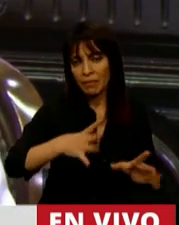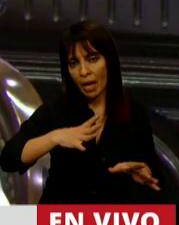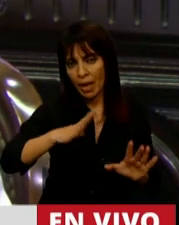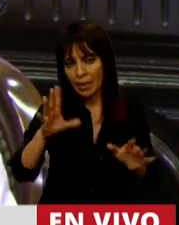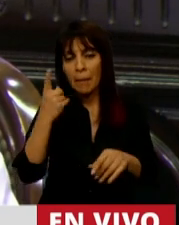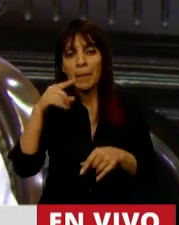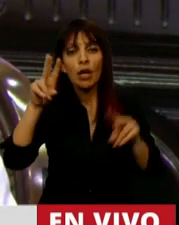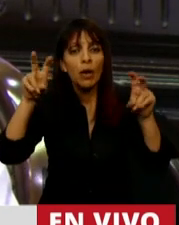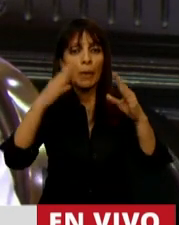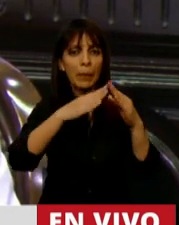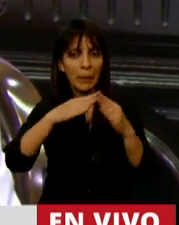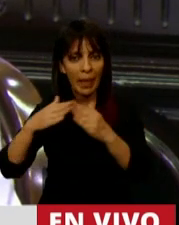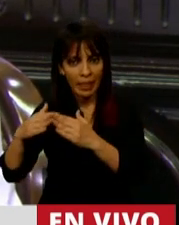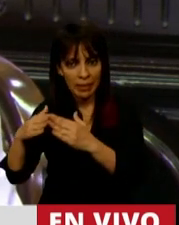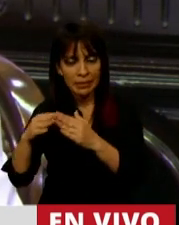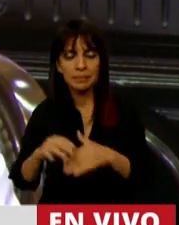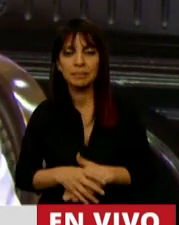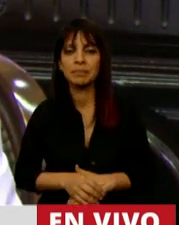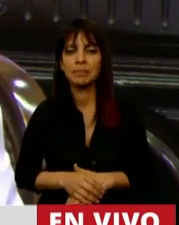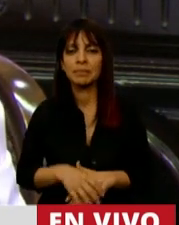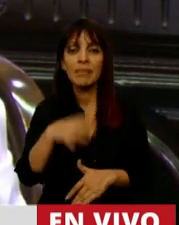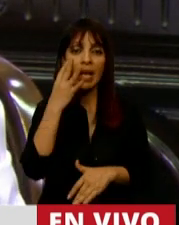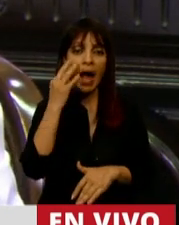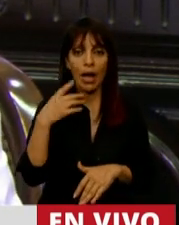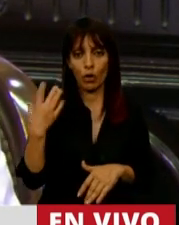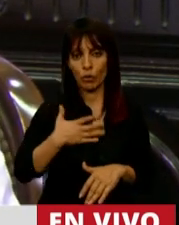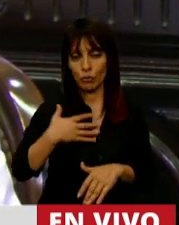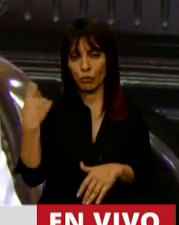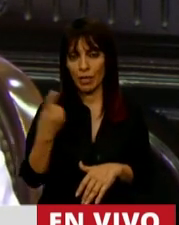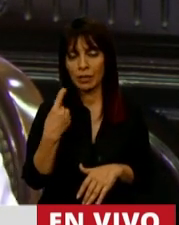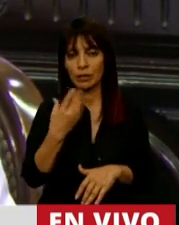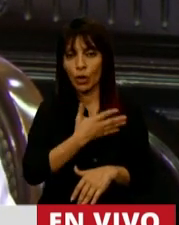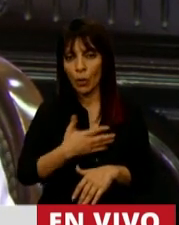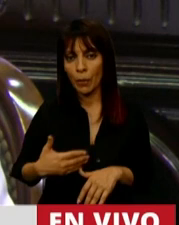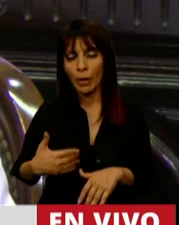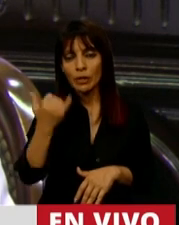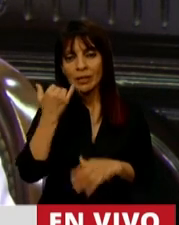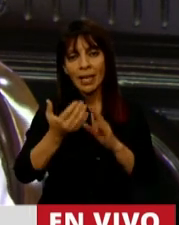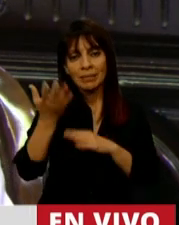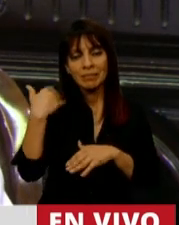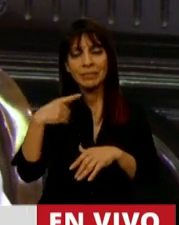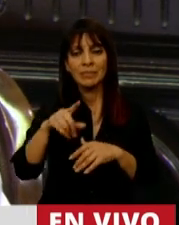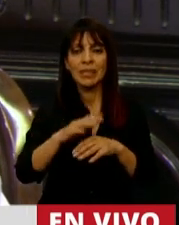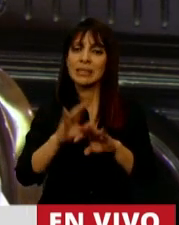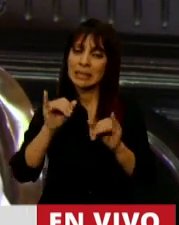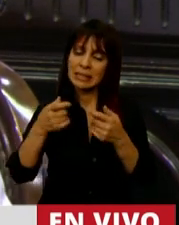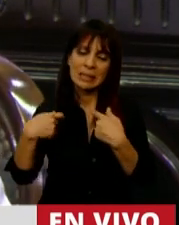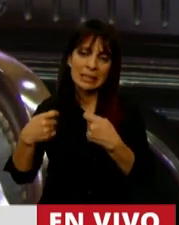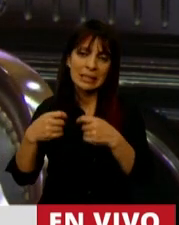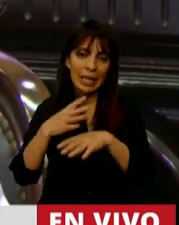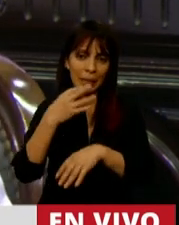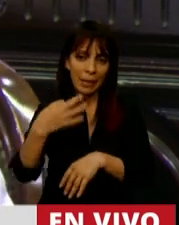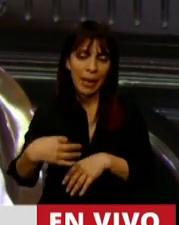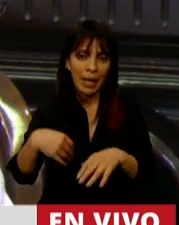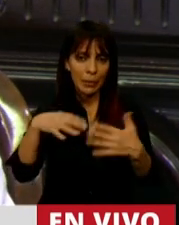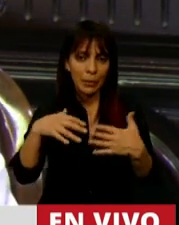tema de las viviendas, algo que nuestro gobierno tuvo un déficit en ese sentido porque no fueron altas las